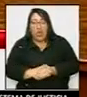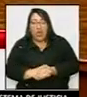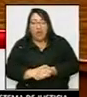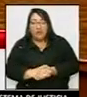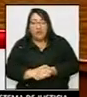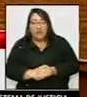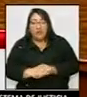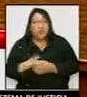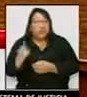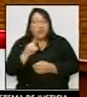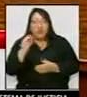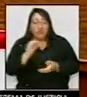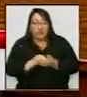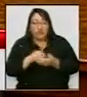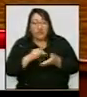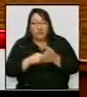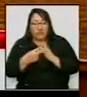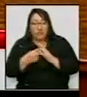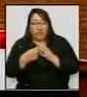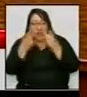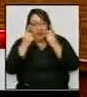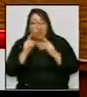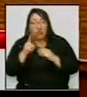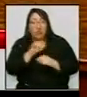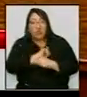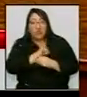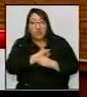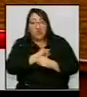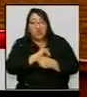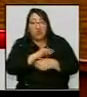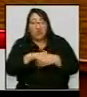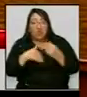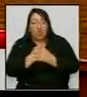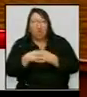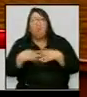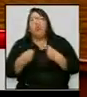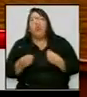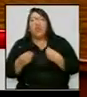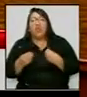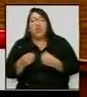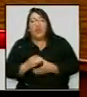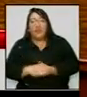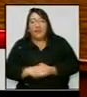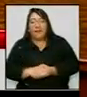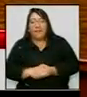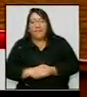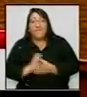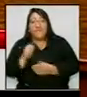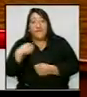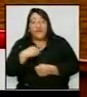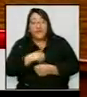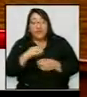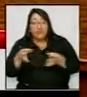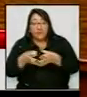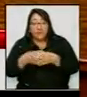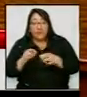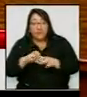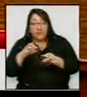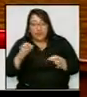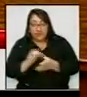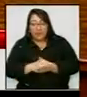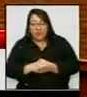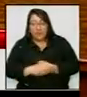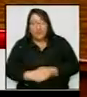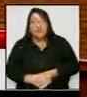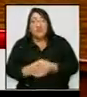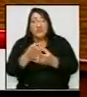y no está sujeto a decisión de un organismo colectivo. ¿Por qué? Si nosotros como Pleno